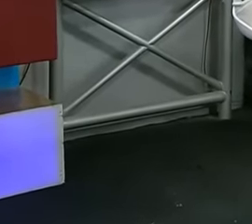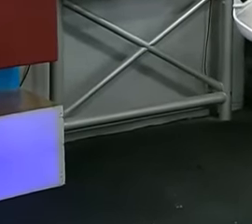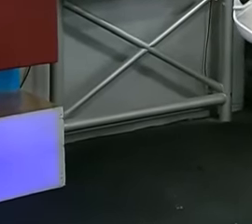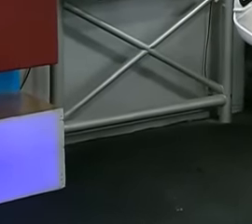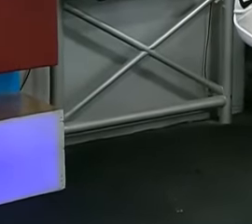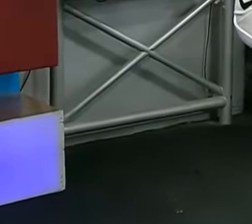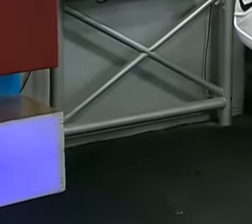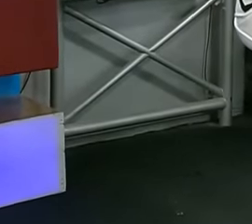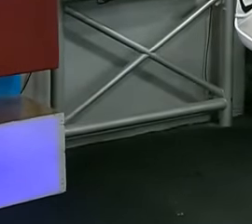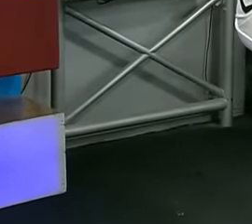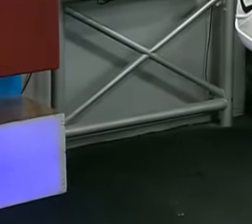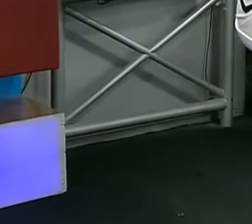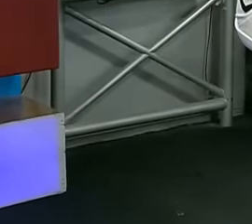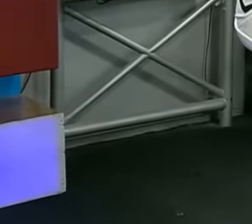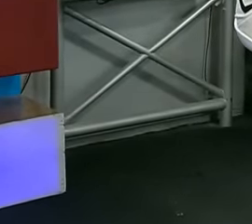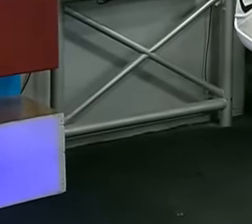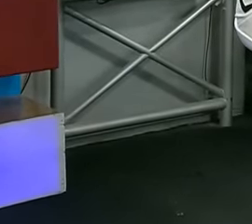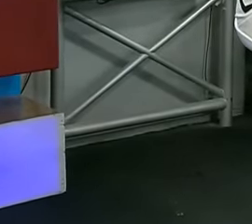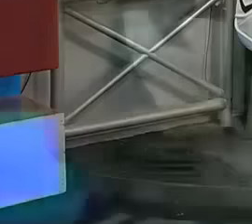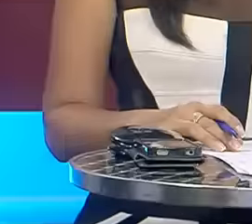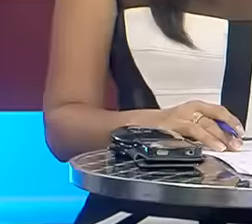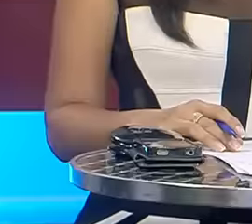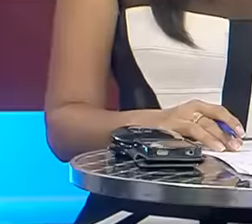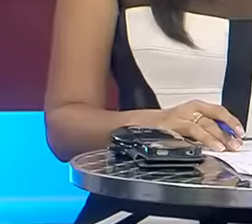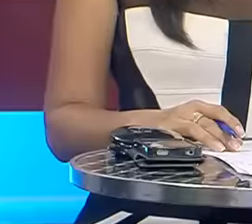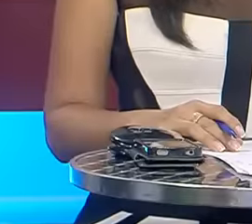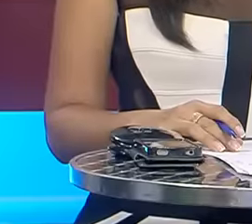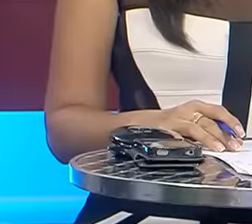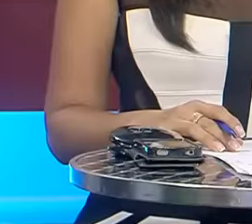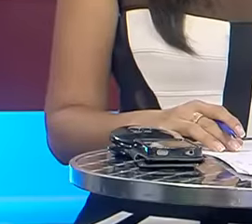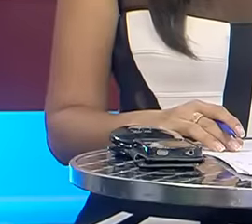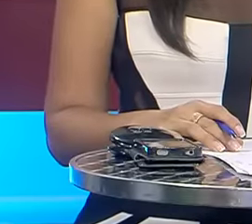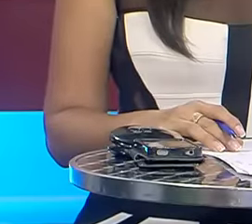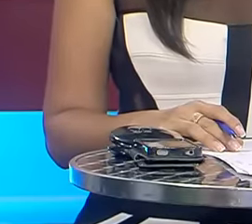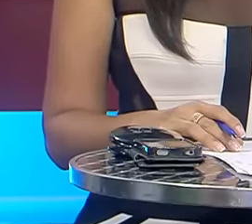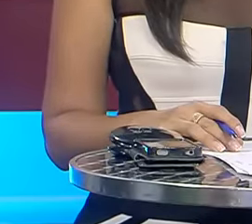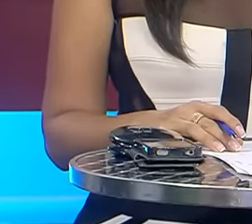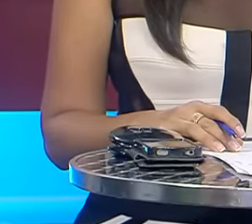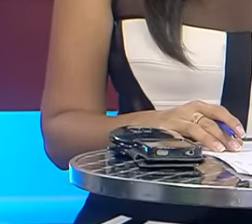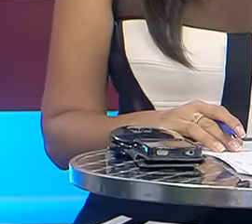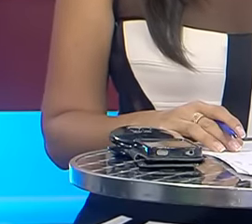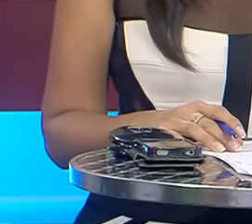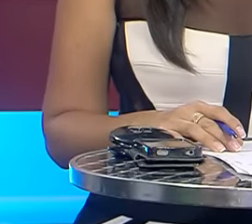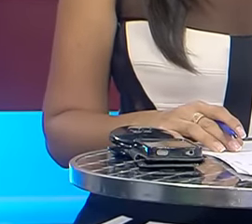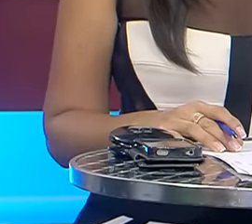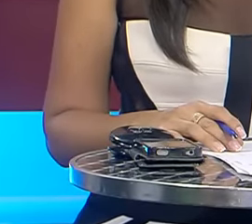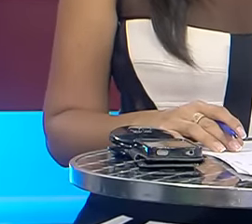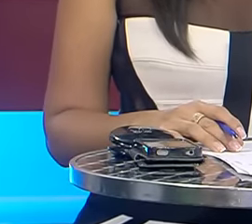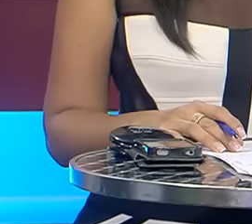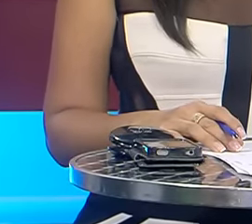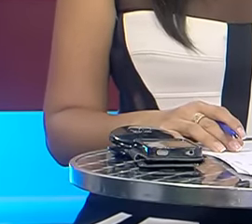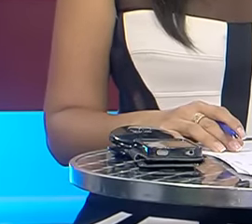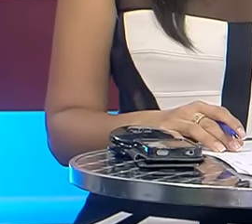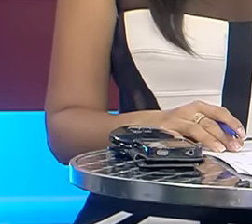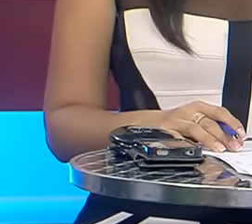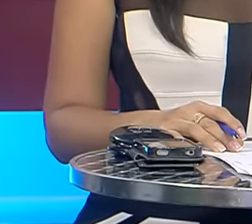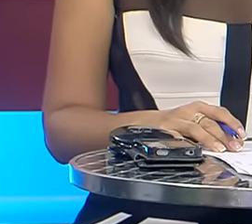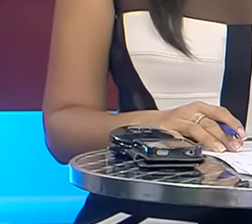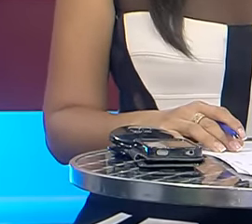esta información. En Guayaquil, una persona resultó herida de bala durante un asalto registrado en un bus de transporte